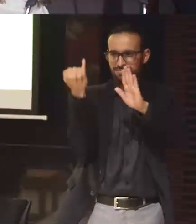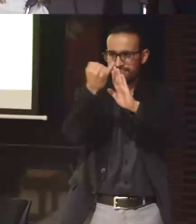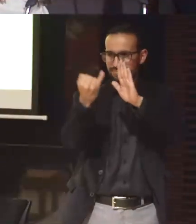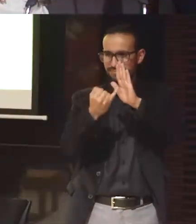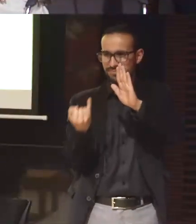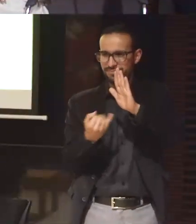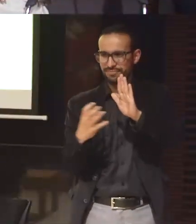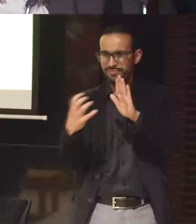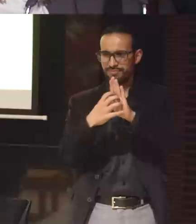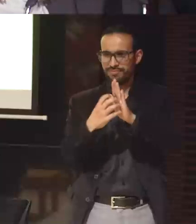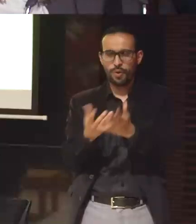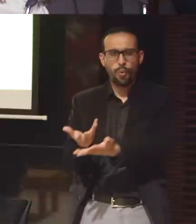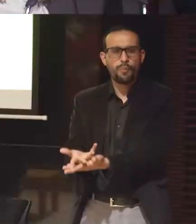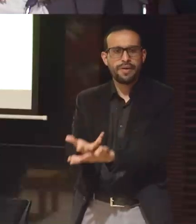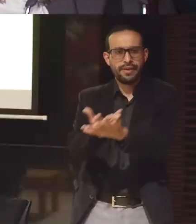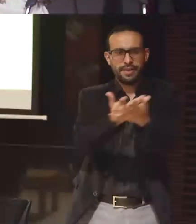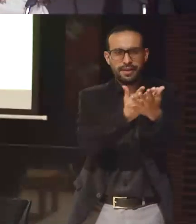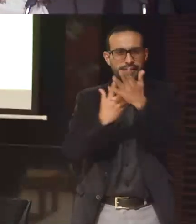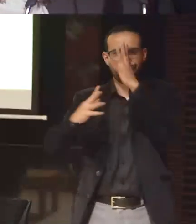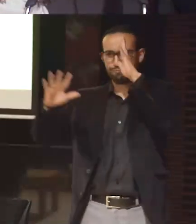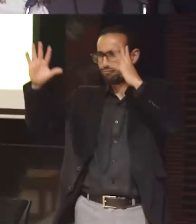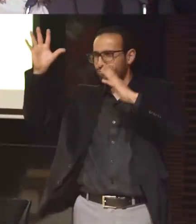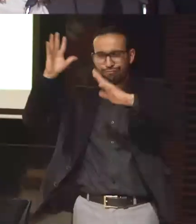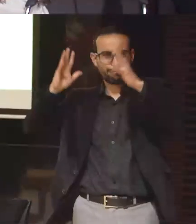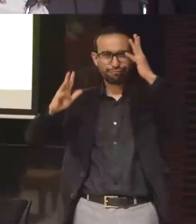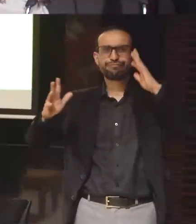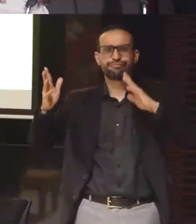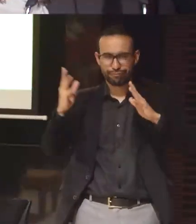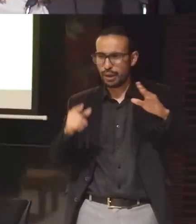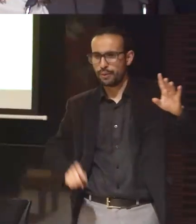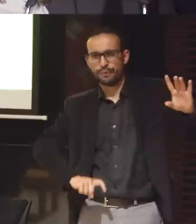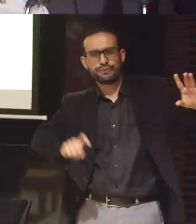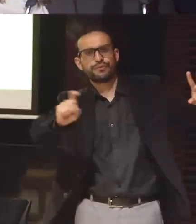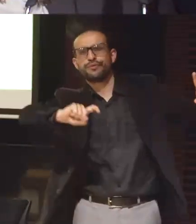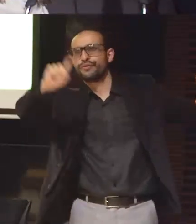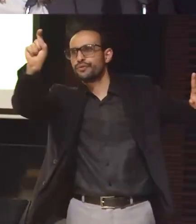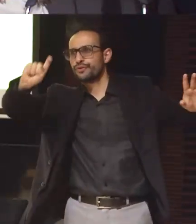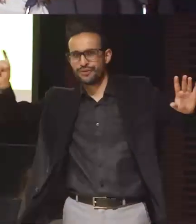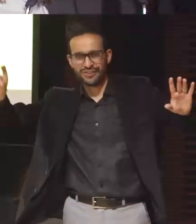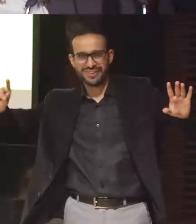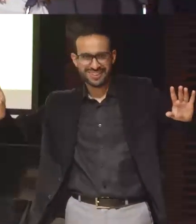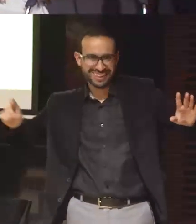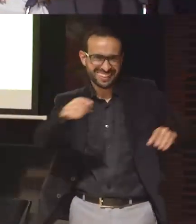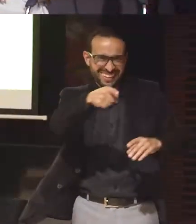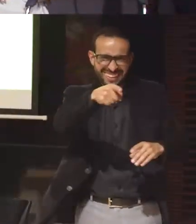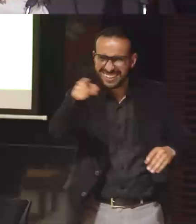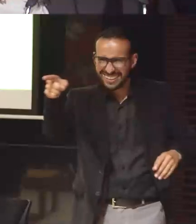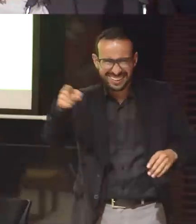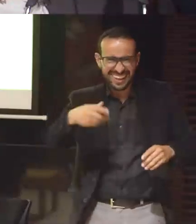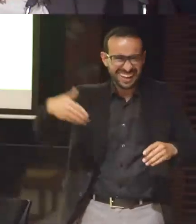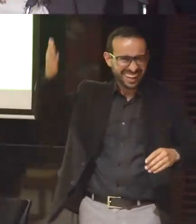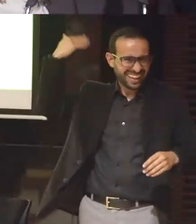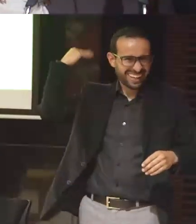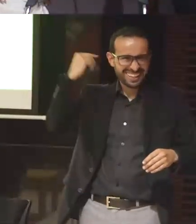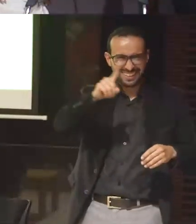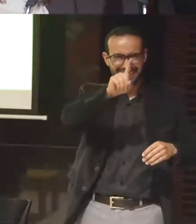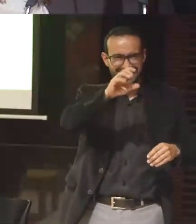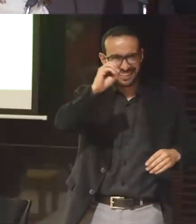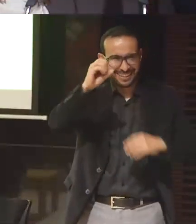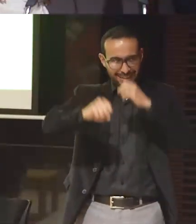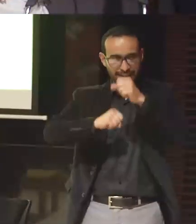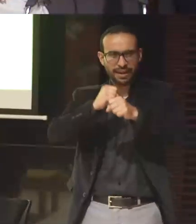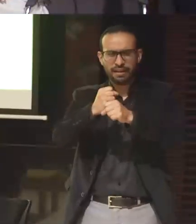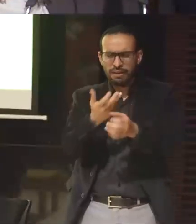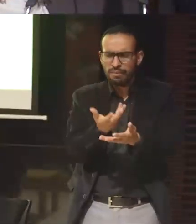que sobrevive a pesar de los bogotanos que le metimos hace 60 años la autopista por la mitad, y que